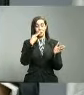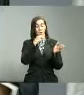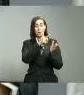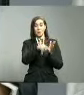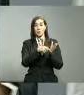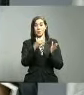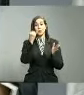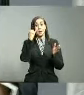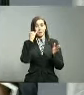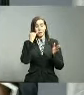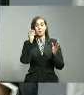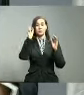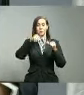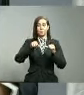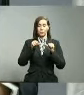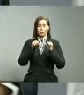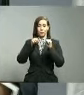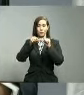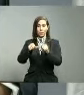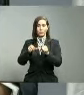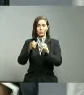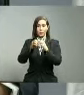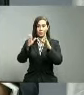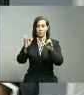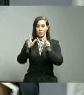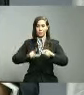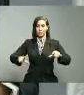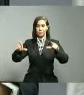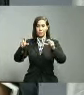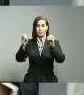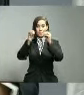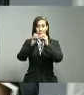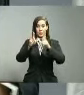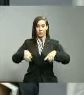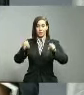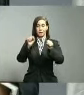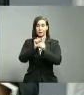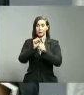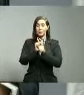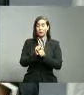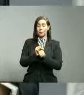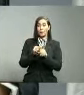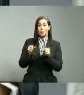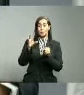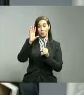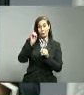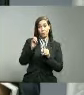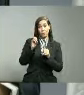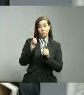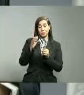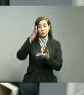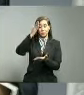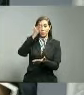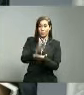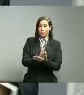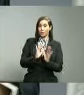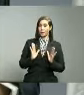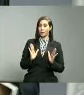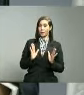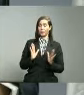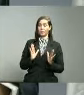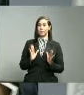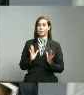si podemos movernos hacia adelante y o si contrariamente